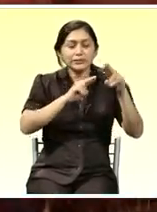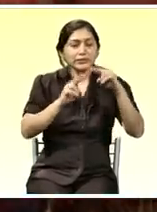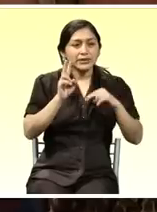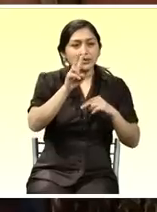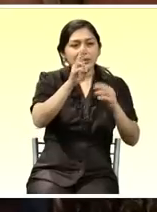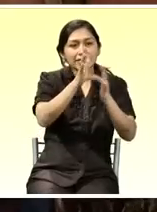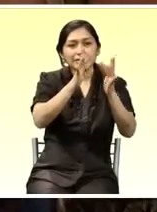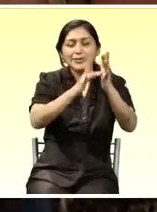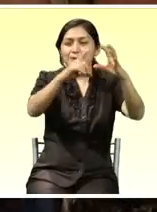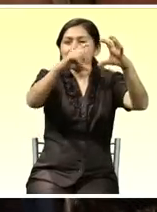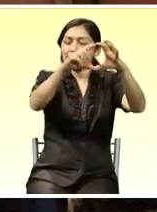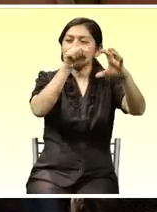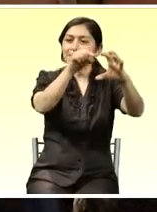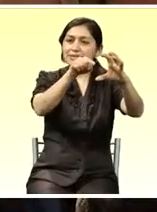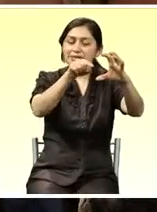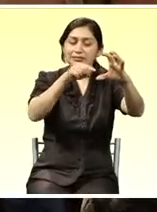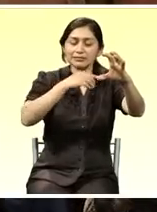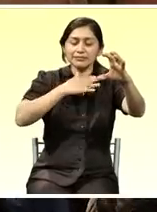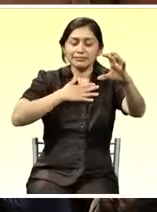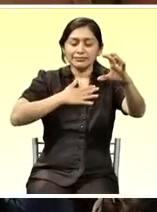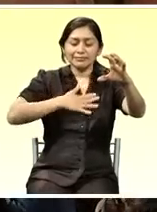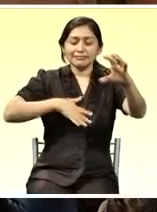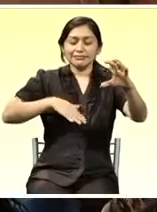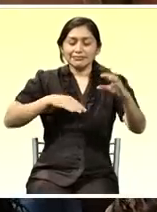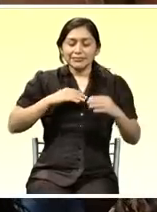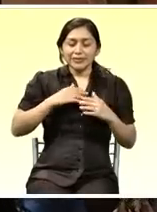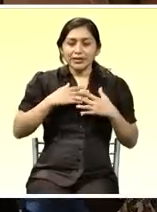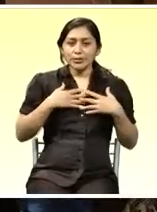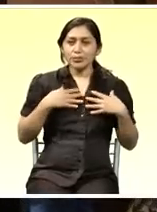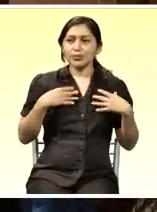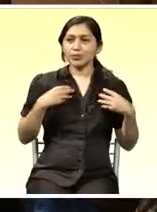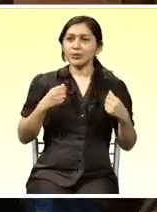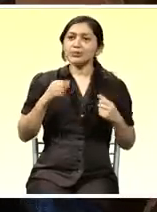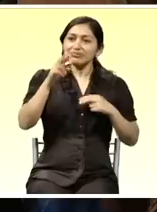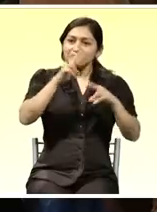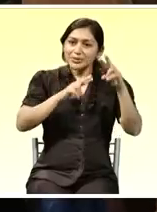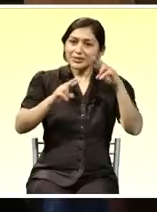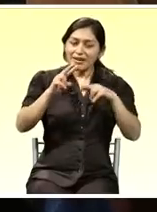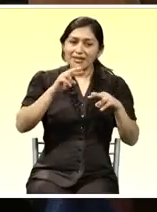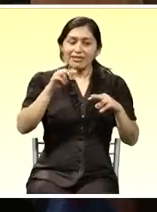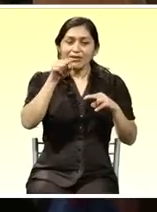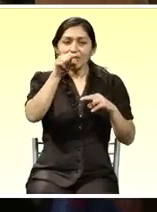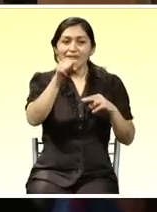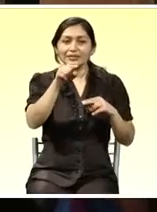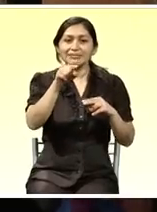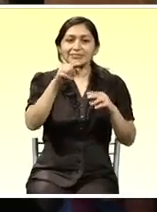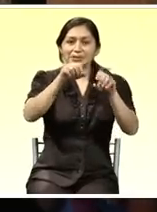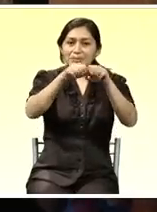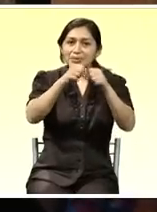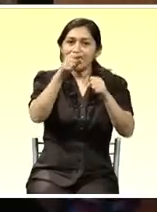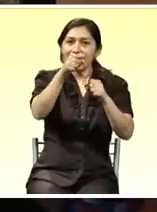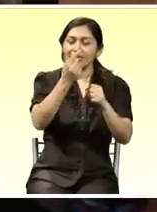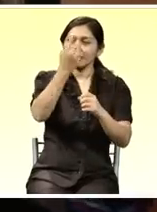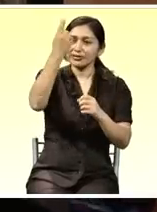nuestras potencias y sentidos, para que gustando las dulzuras de este pan soberano,